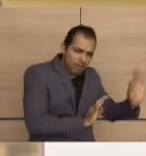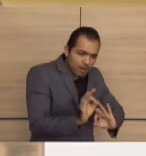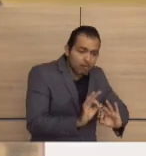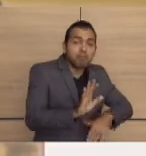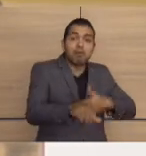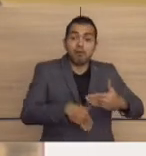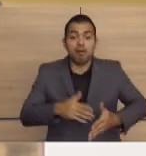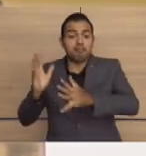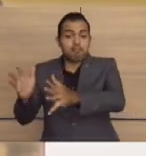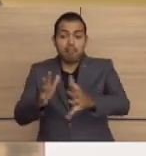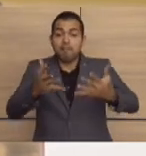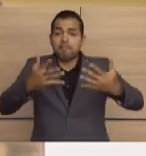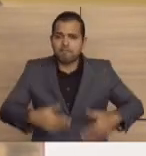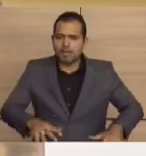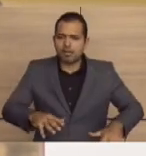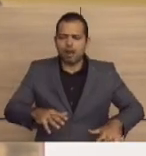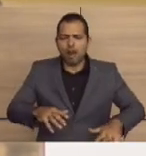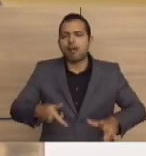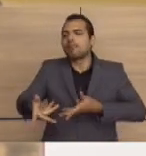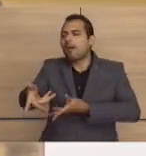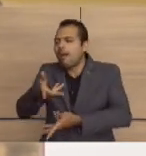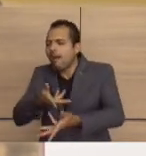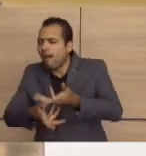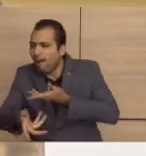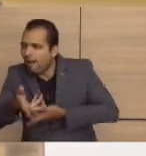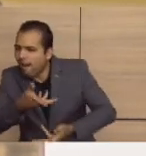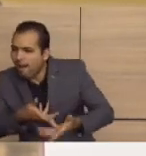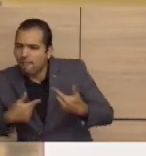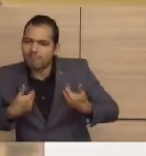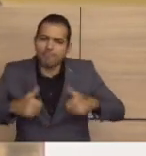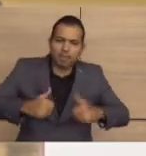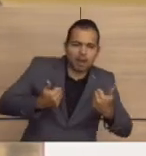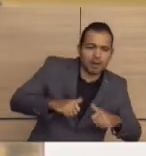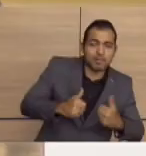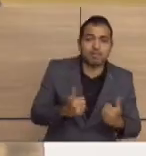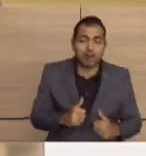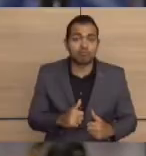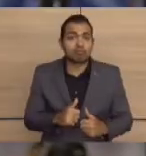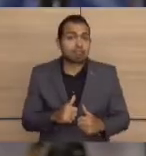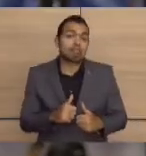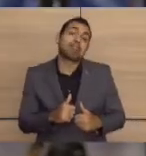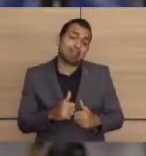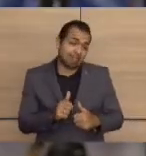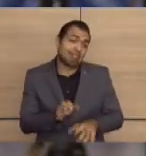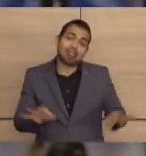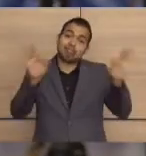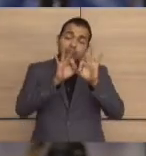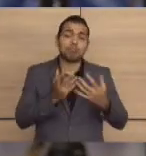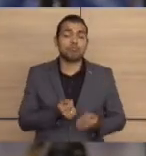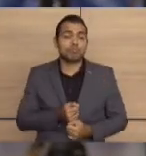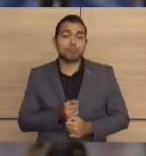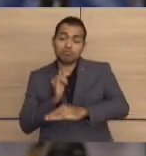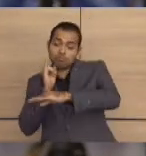un mayor acercamiento. Sin embargo, creo que las instituciones deberían pensarse en esos dos